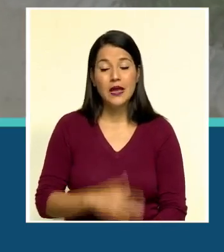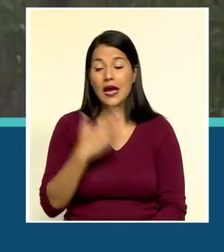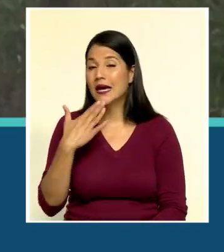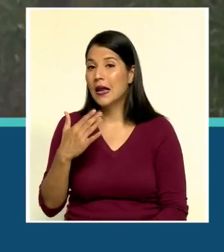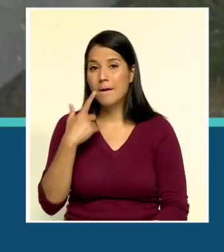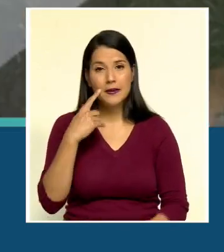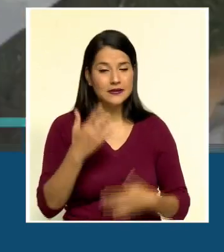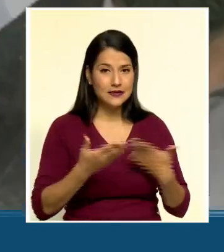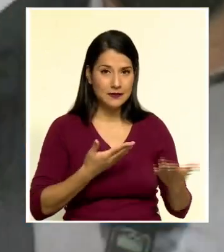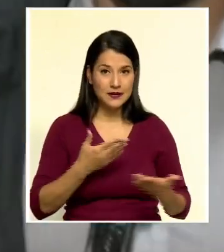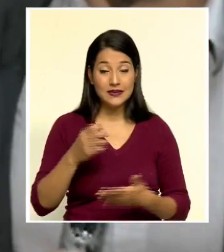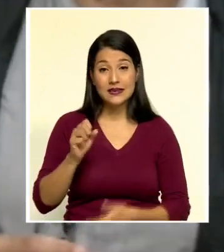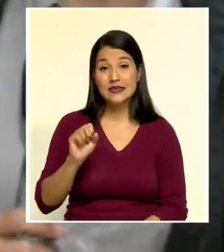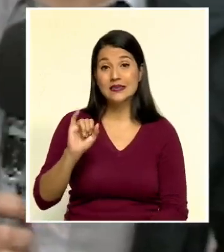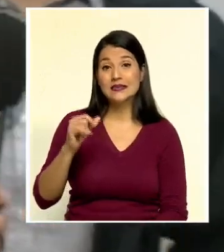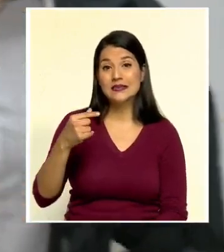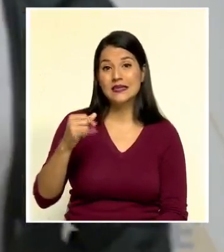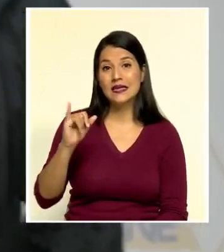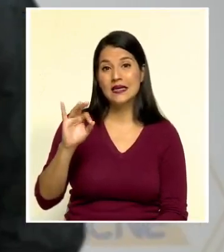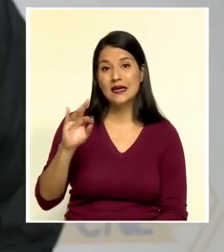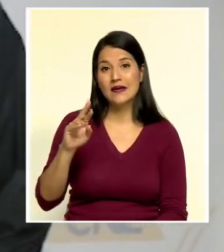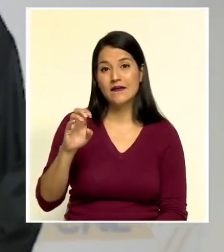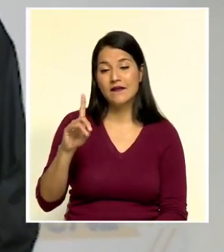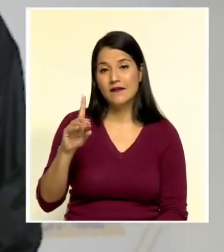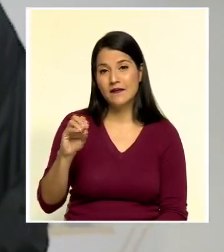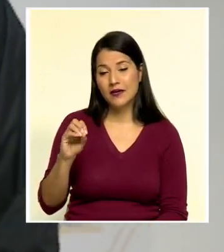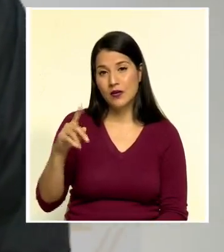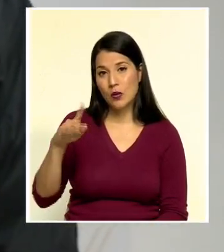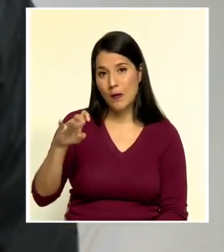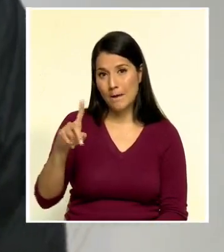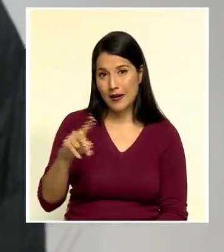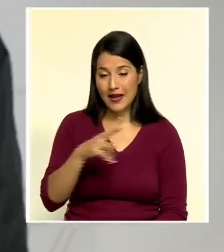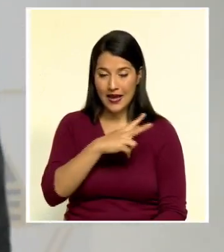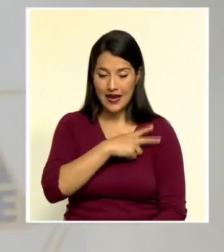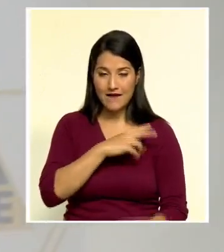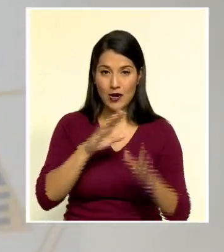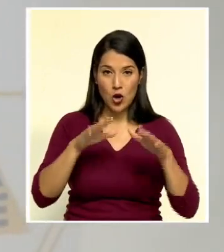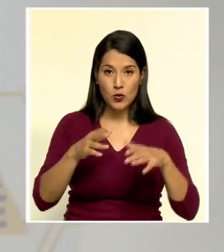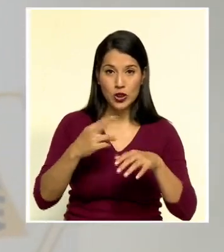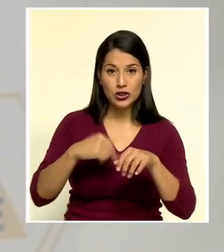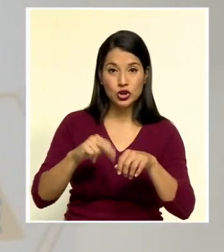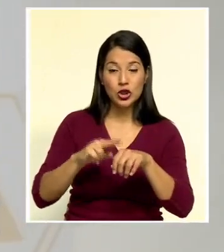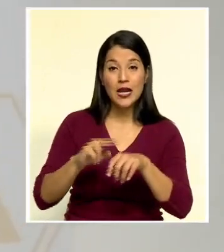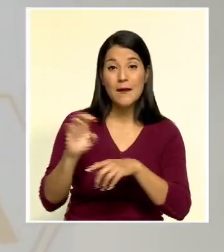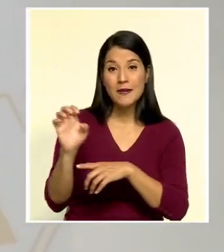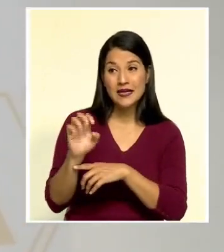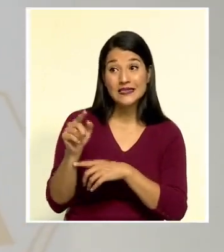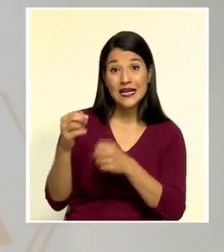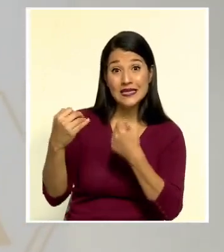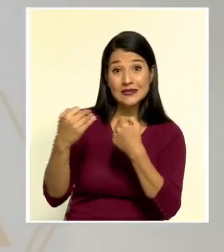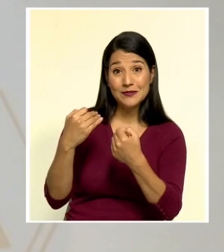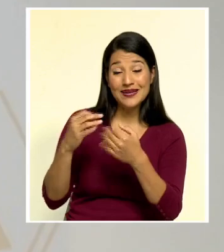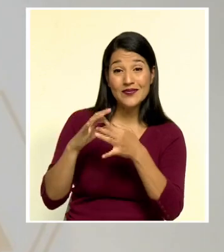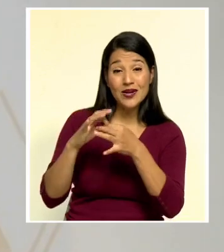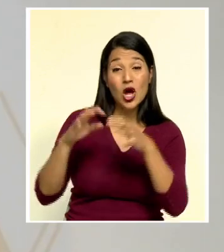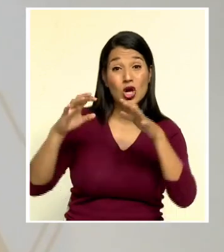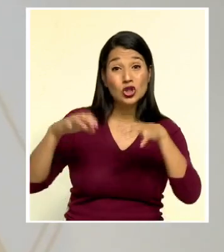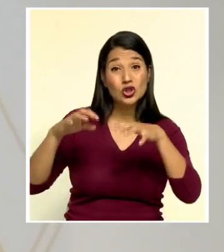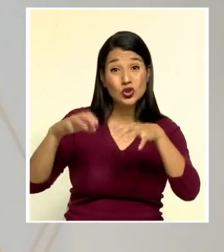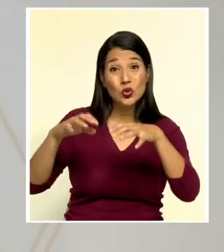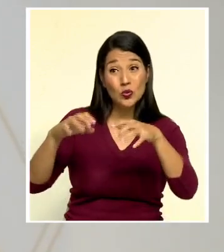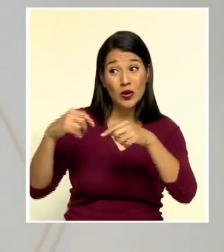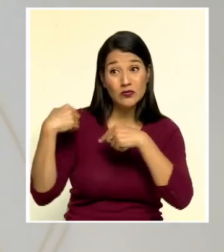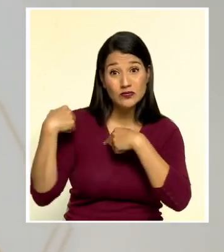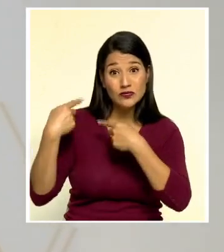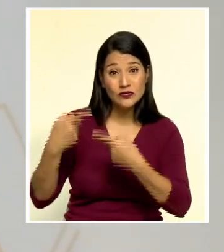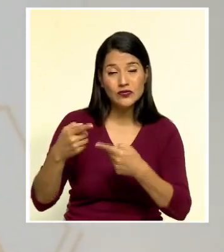Don Sigifredo Pérez, quien es jefe de gestión de riesgo de la Comisión Nacional de Emergencias, y nos da una amplia explicación de lo que han sido las lluvias en las últimas semanas,